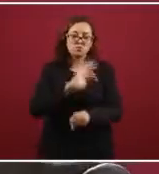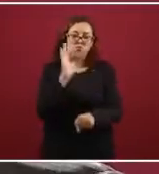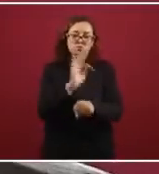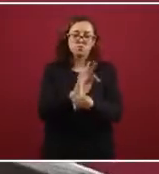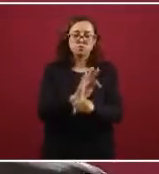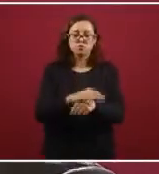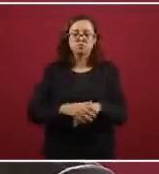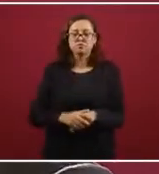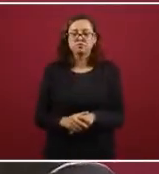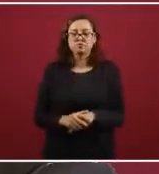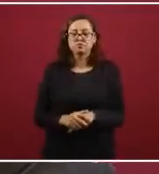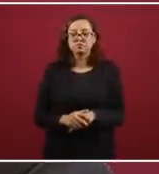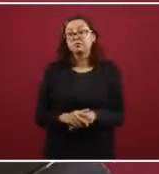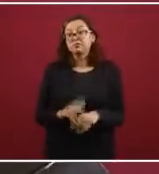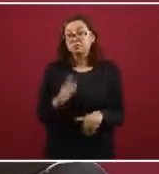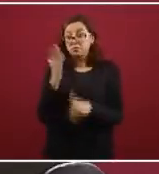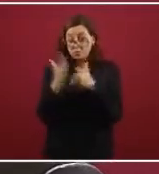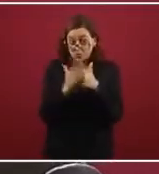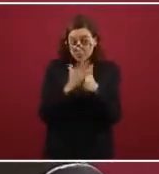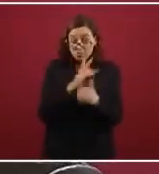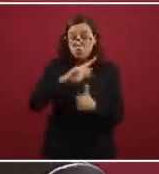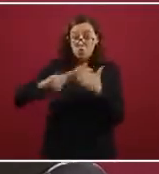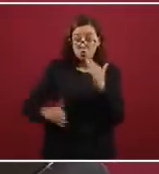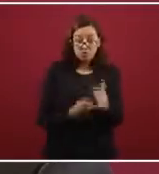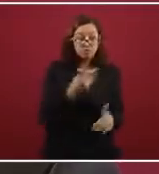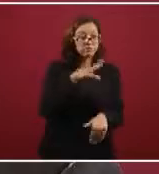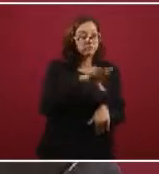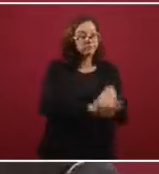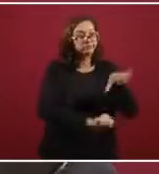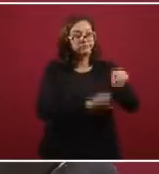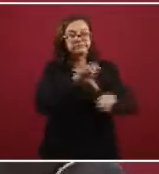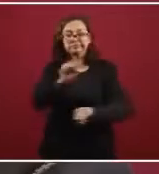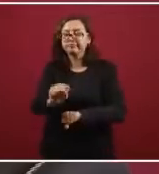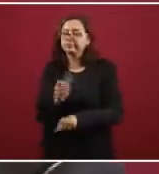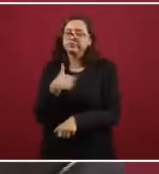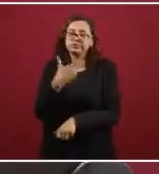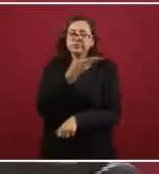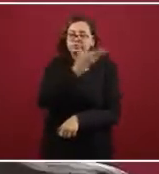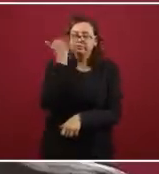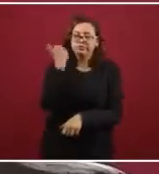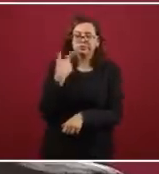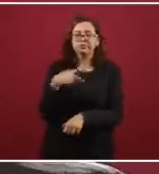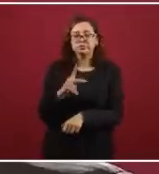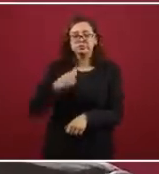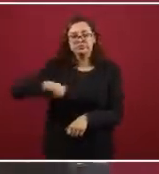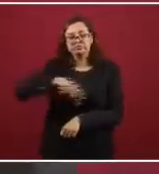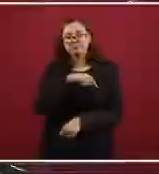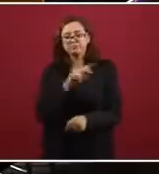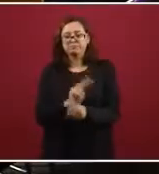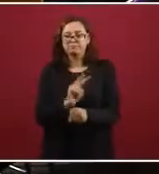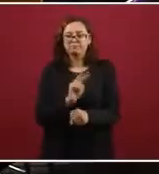estos casos. No sabemos si va a haber próximamente otras, pero estamos en ese sistema de alerta.